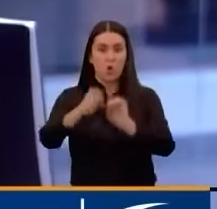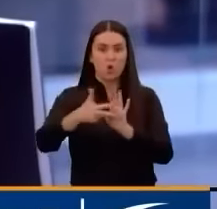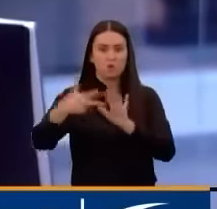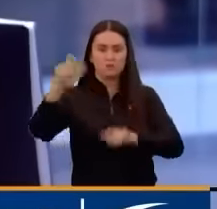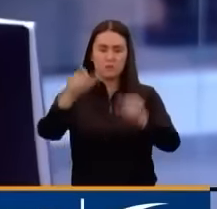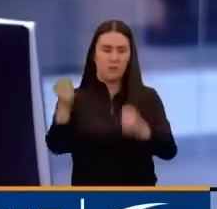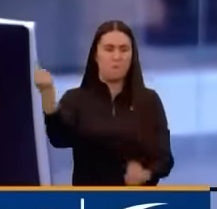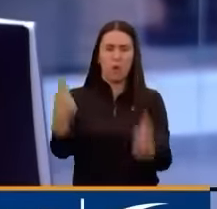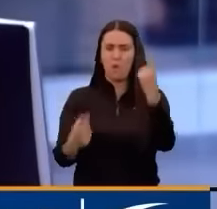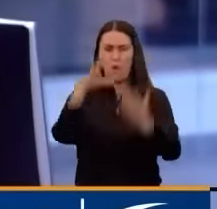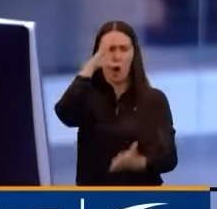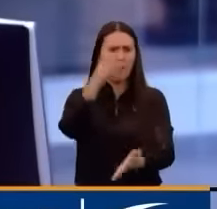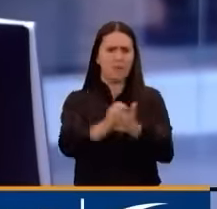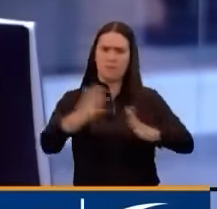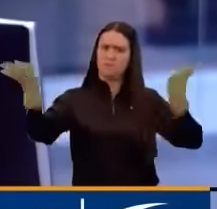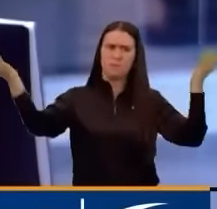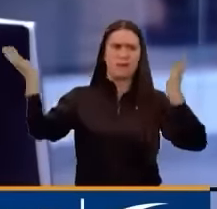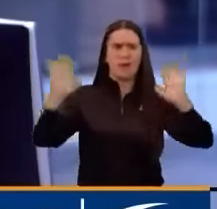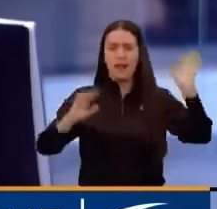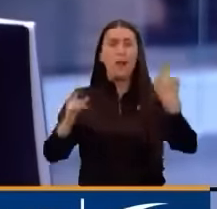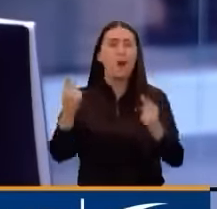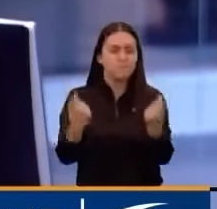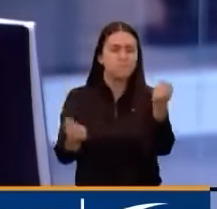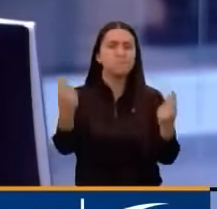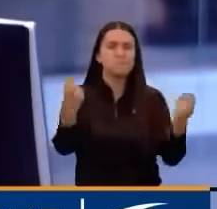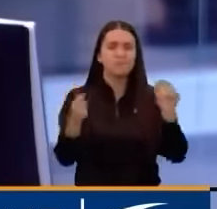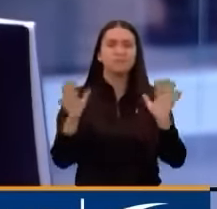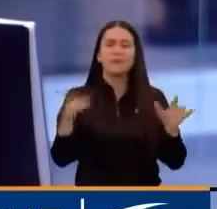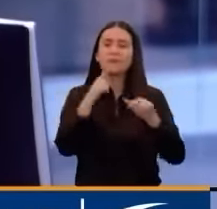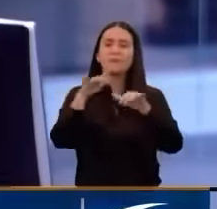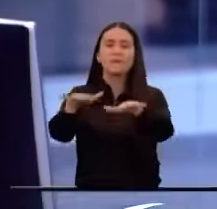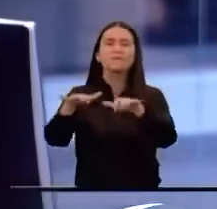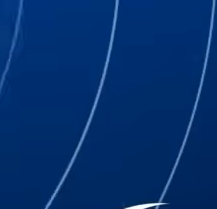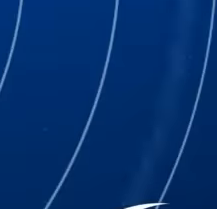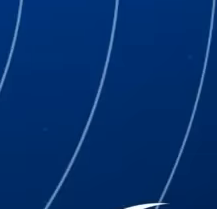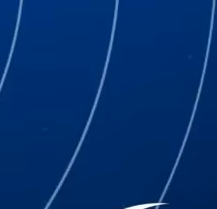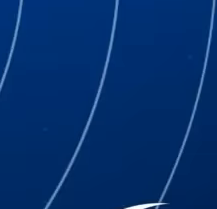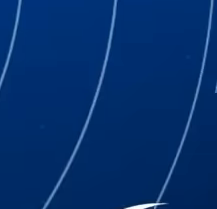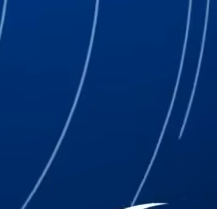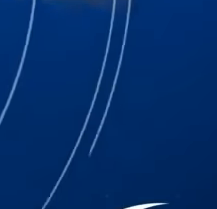que ha hecho el presidente Gustavo Petro de una Asamblea Nacional Constituyente. Daniela.